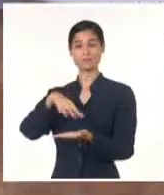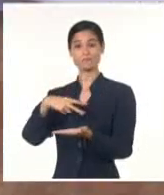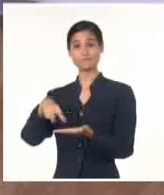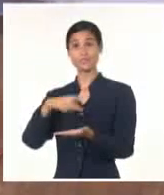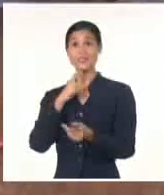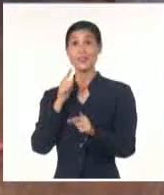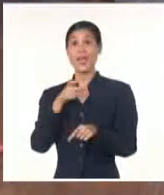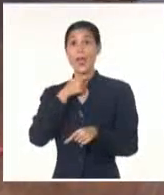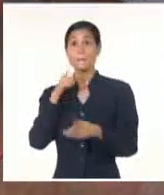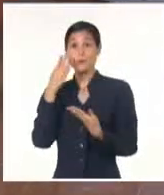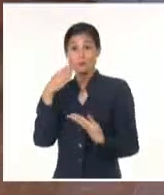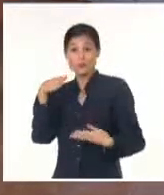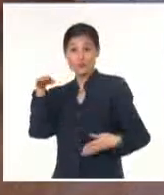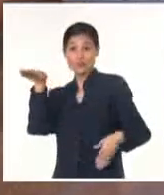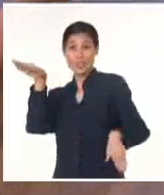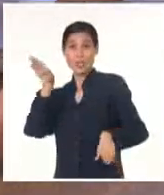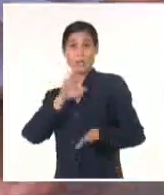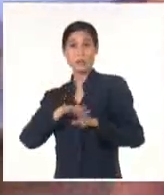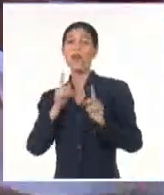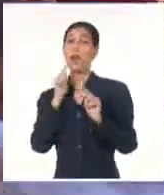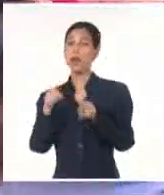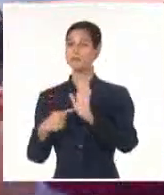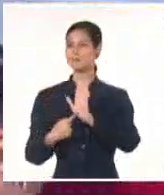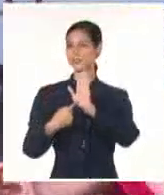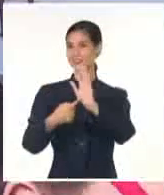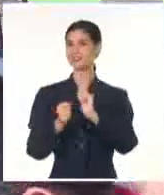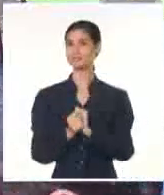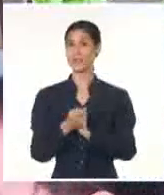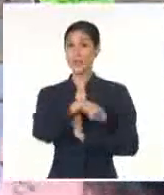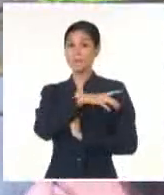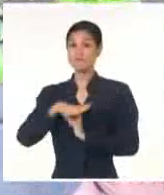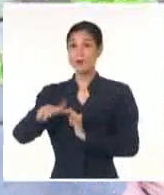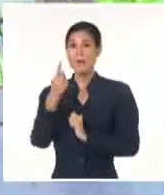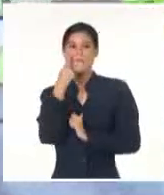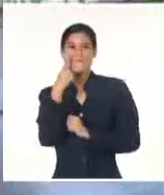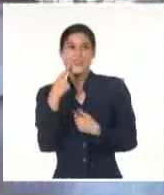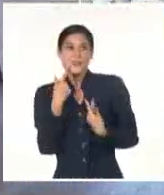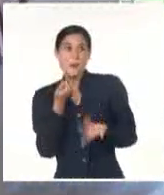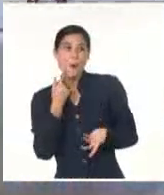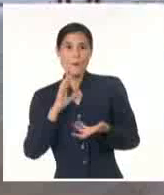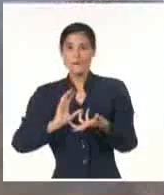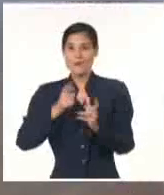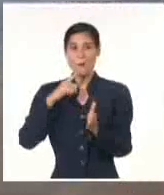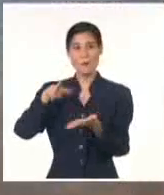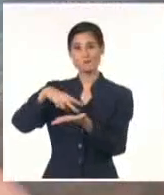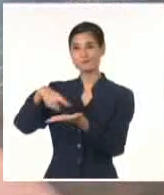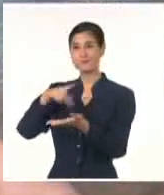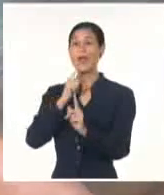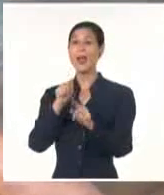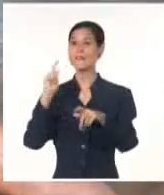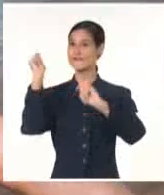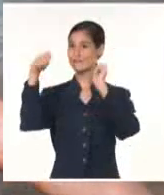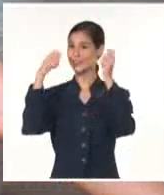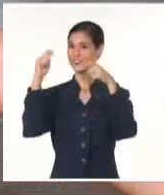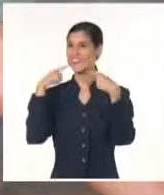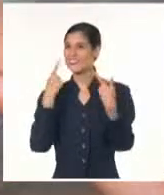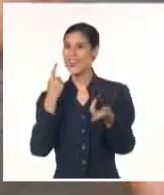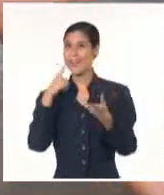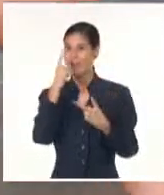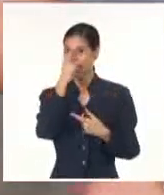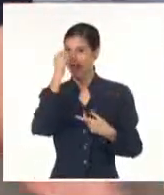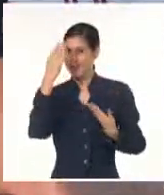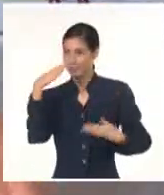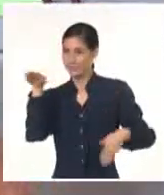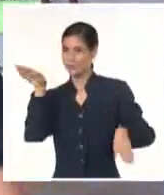cisne. El público podrá disfrutar de obras de la compañía camagüeyana durante el Festival Internacional de Ballet de La Habana Alicia